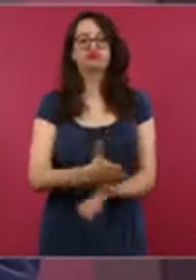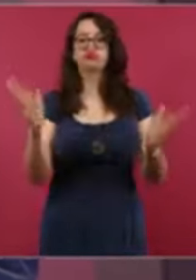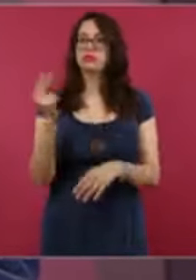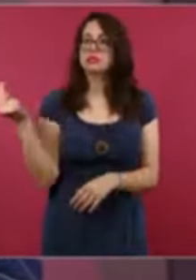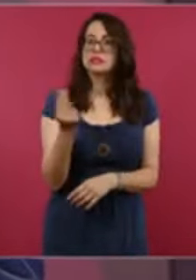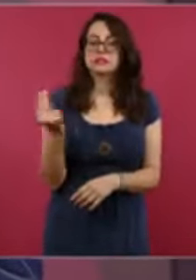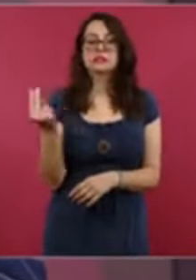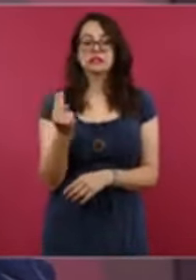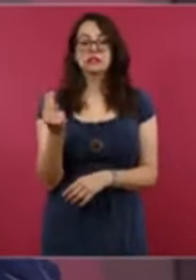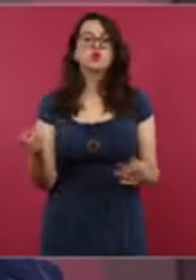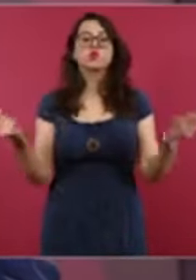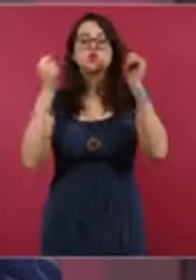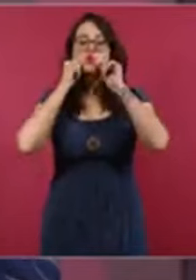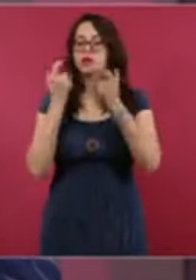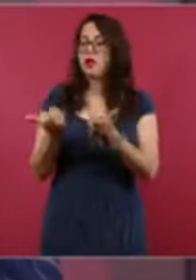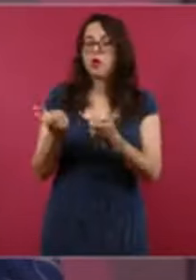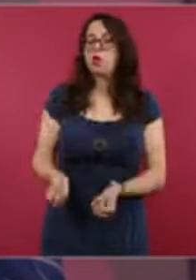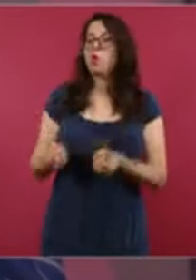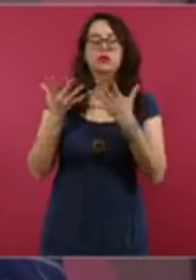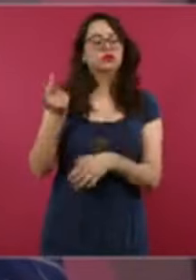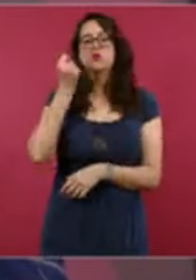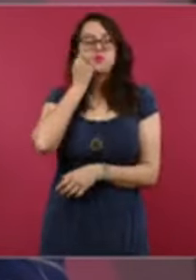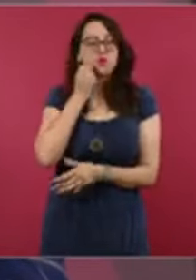requieran, cuesten lo que cuesten,